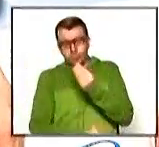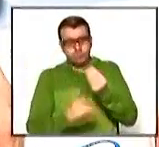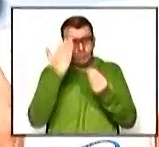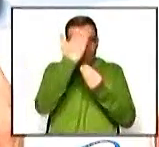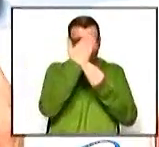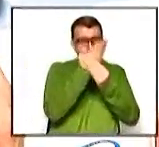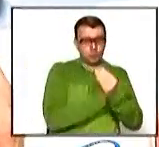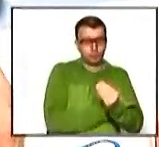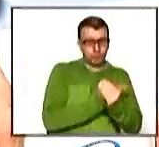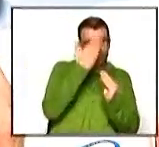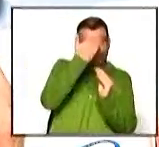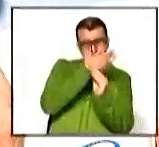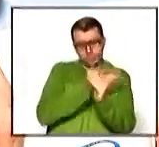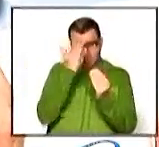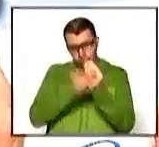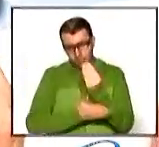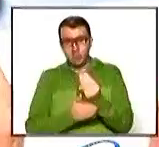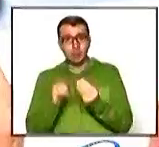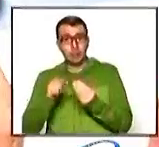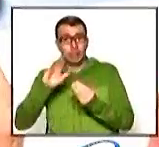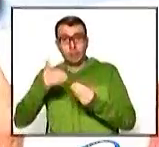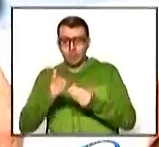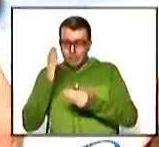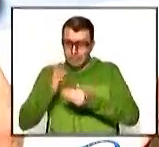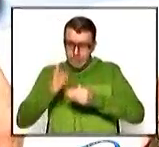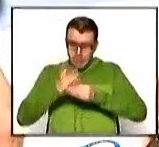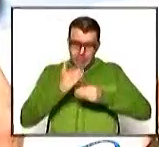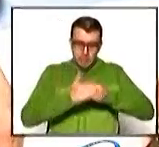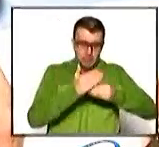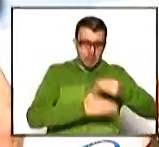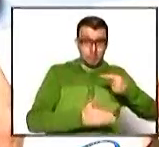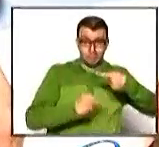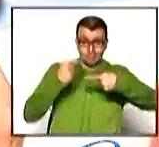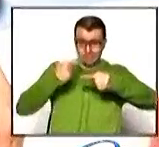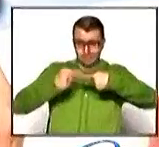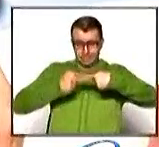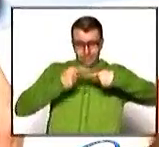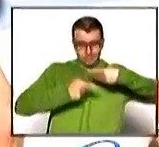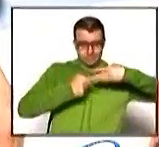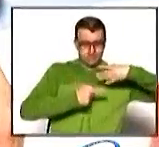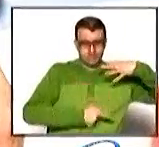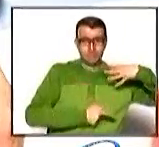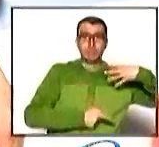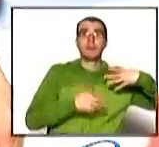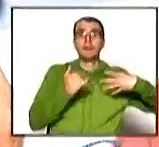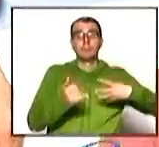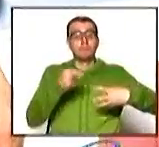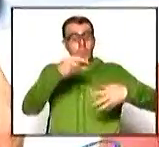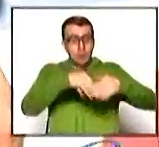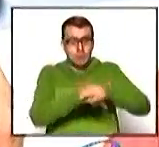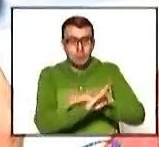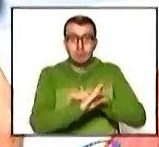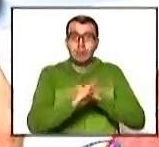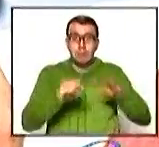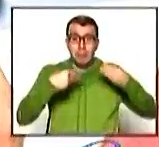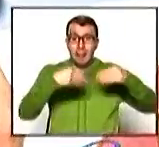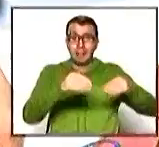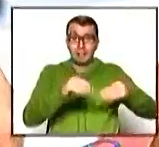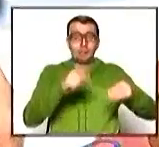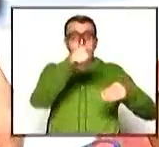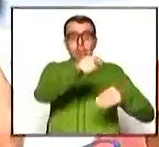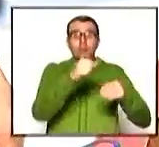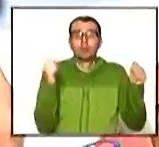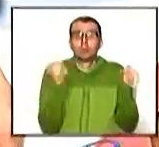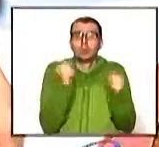parten en trocitos de dedo ya bien lavada, la meten a la nevera, al congelador, en una plástico, y todos los días sacan un trocito de estos